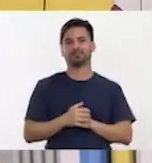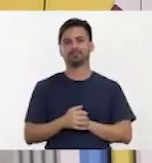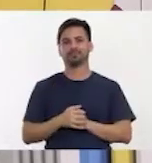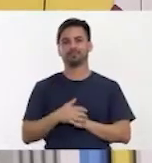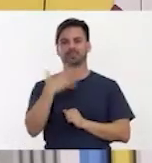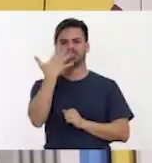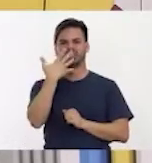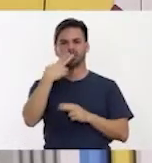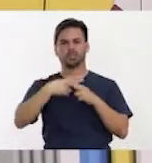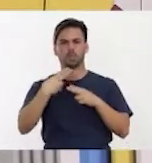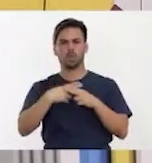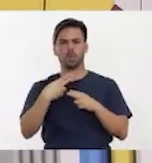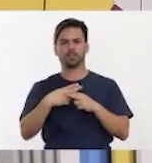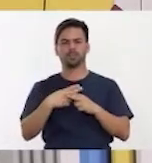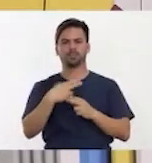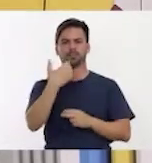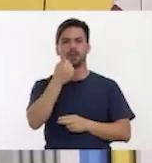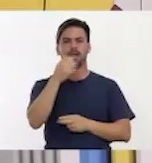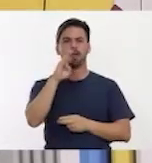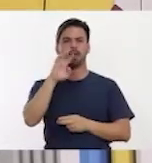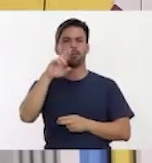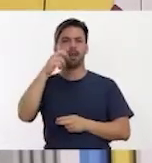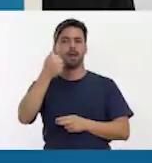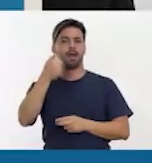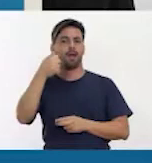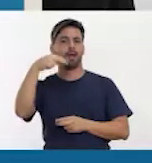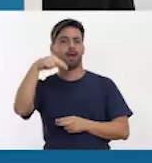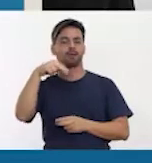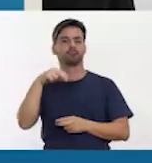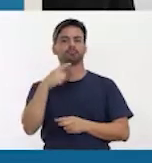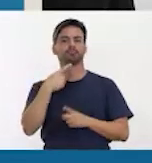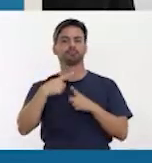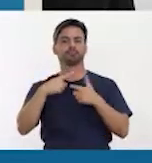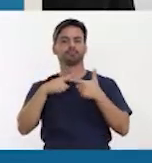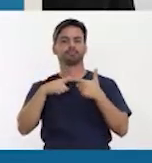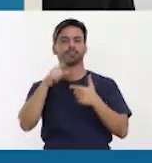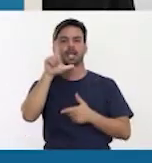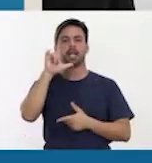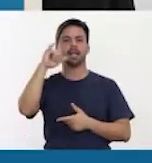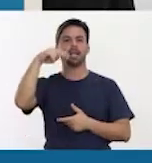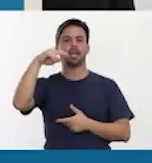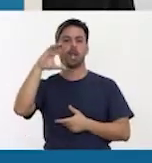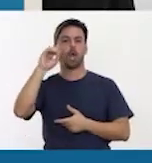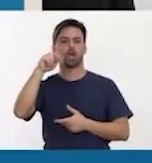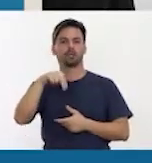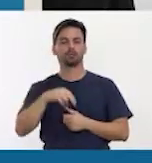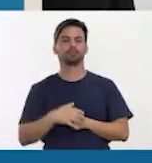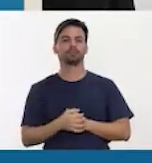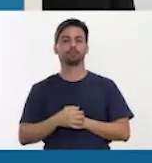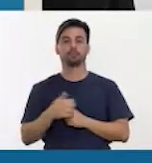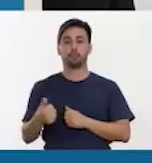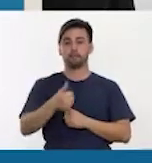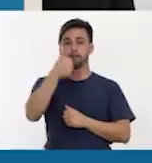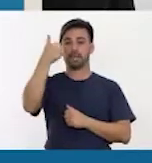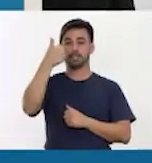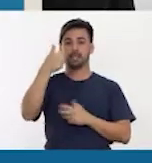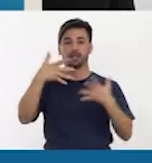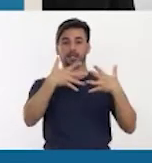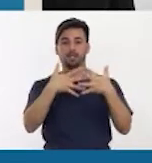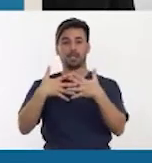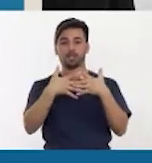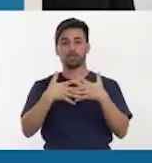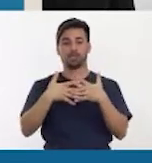cuya imagen le muestro a continuación. Me refiero a Abraham Lincoln, que fue